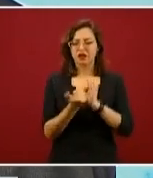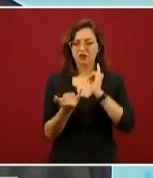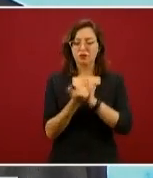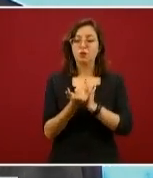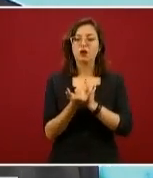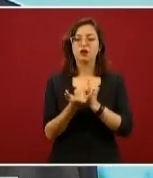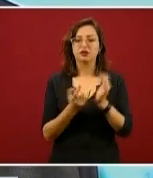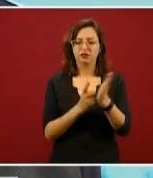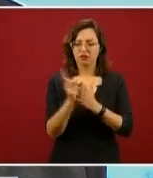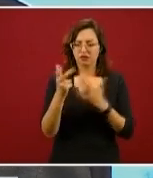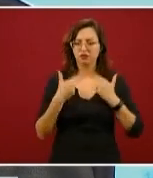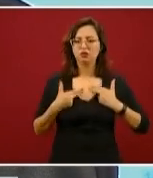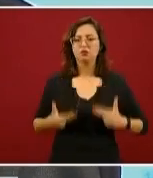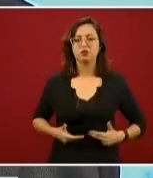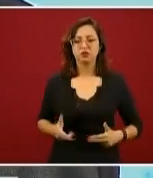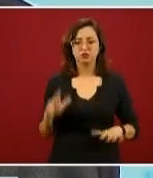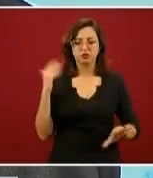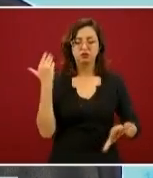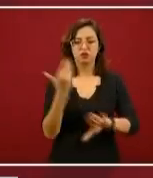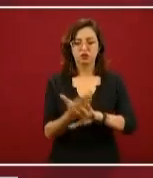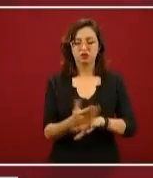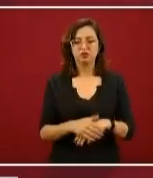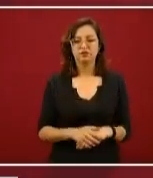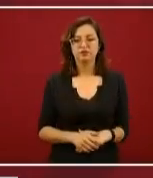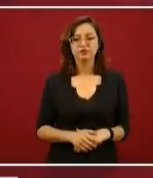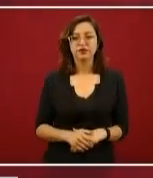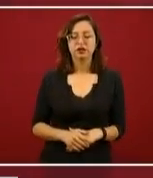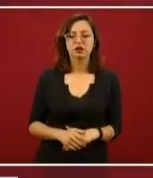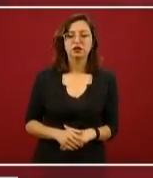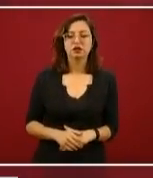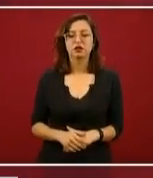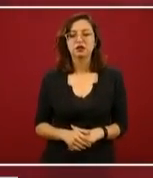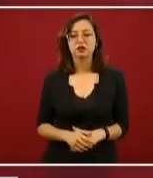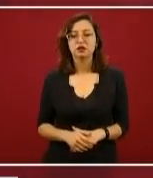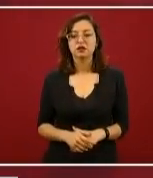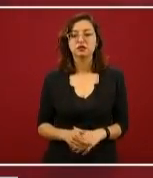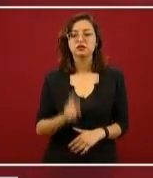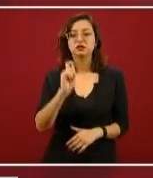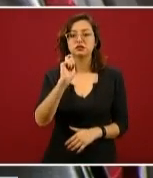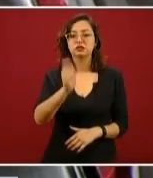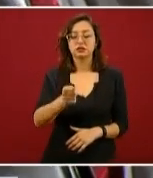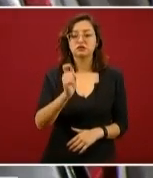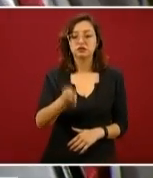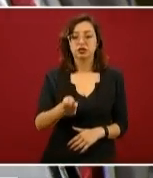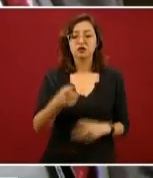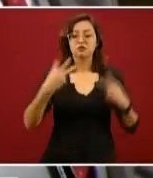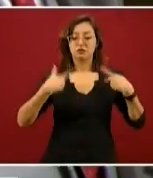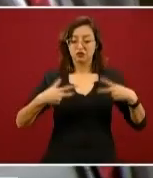incluso de los derechos humanos. La restricción de movilidad puede ser una medida de